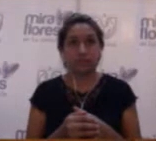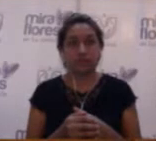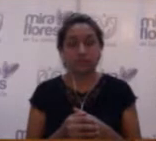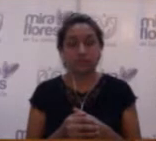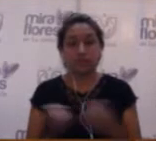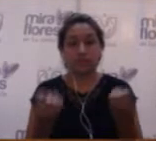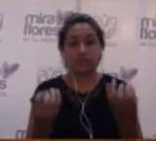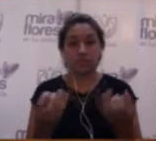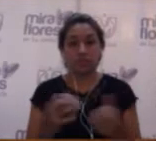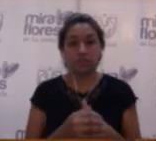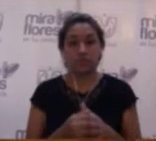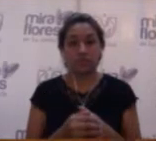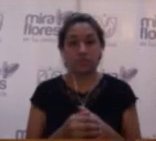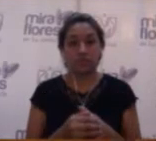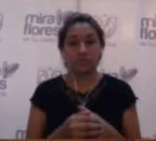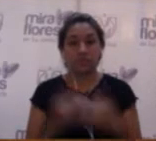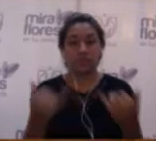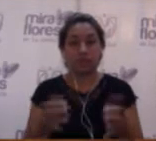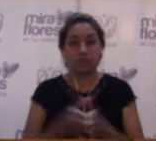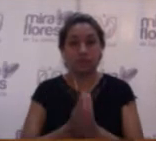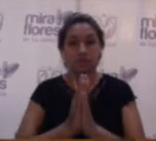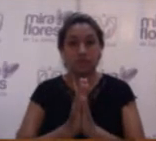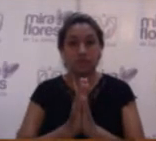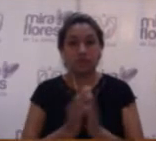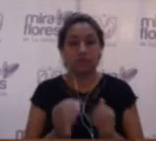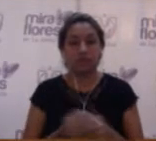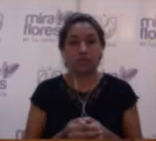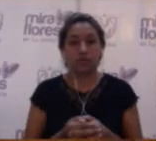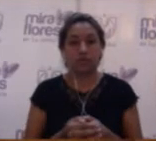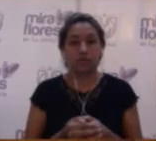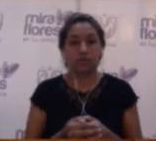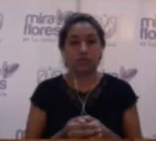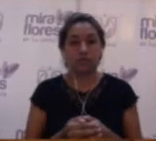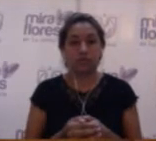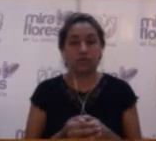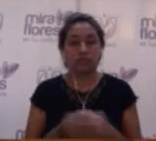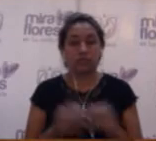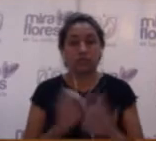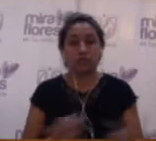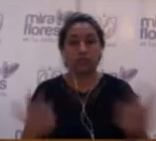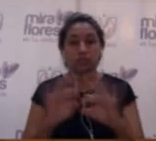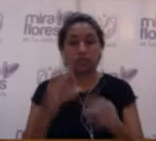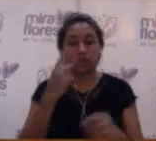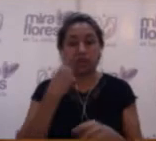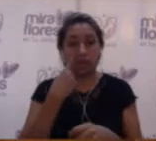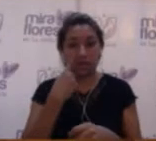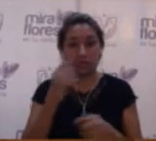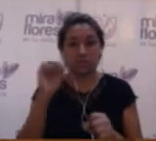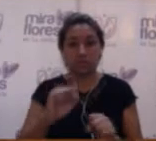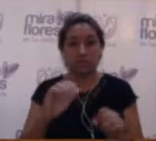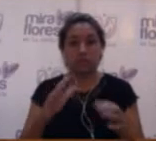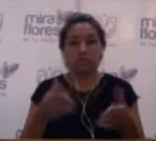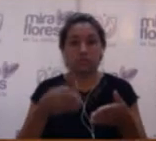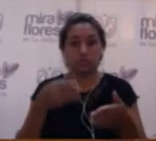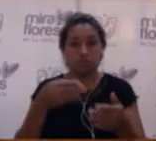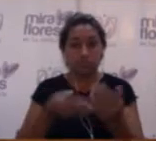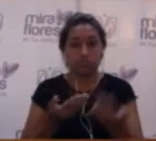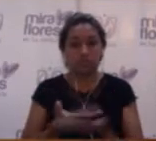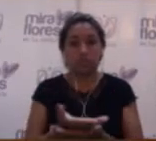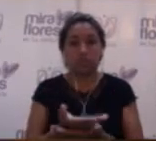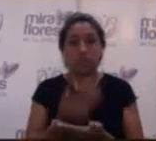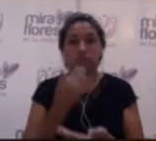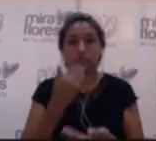Muy bien, dado que hay ese pedido, vamos a someter la solicitud para ver si pasa a lo que es orden del día. Aquellos